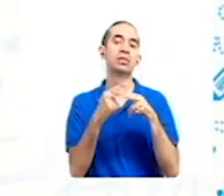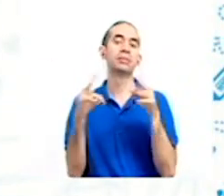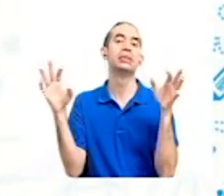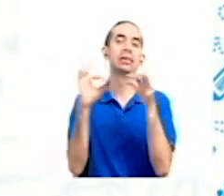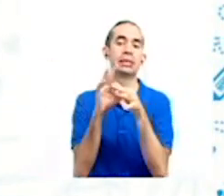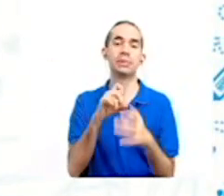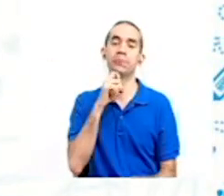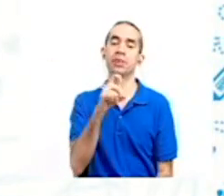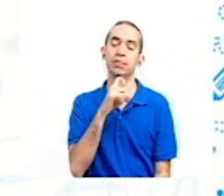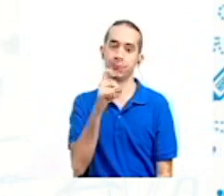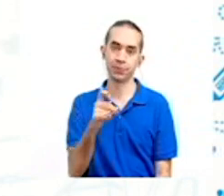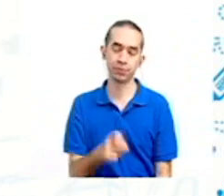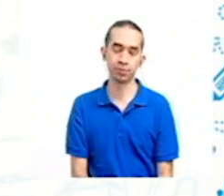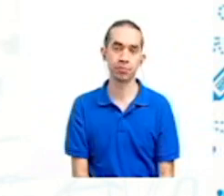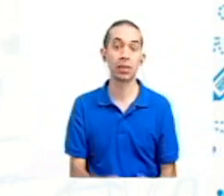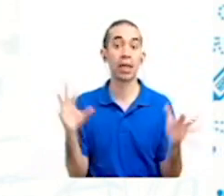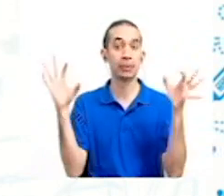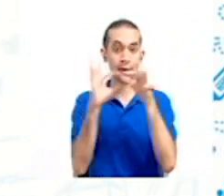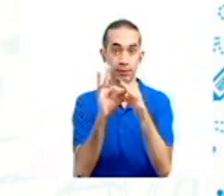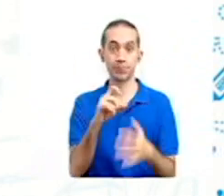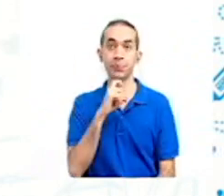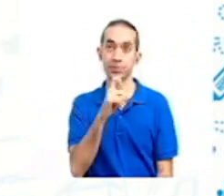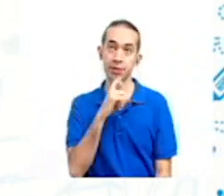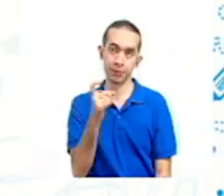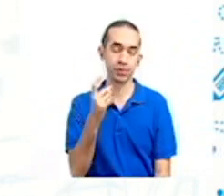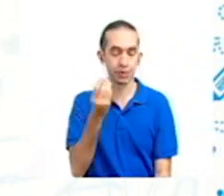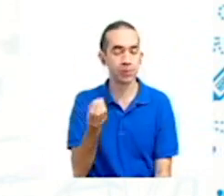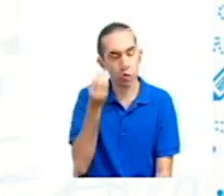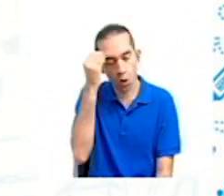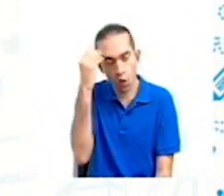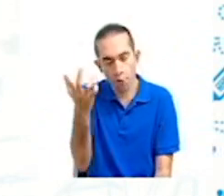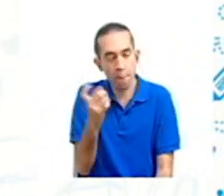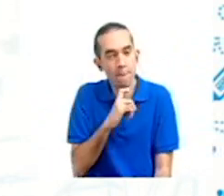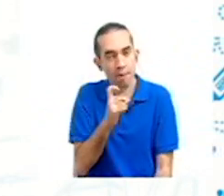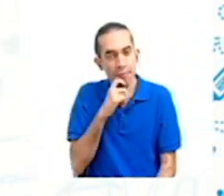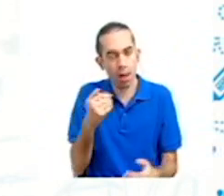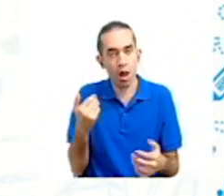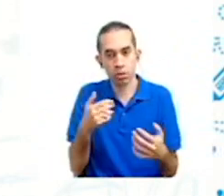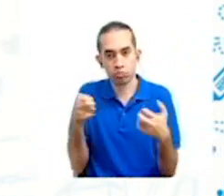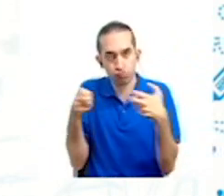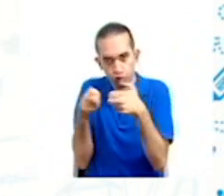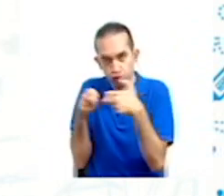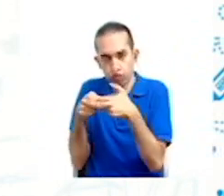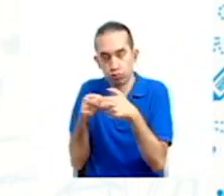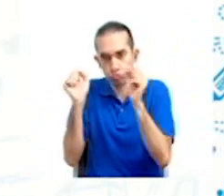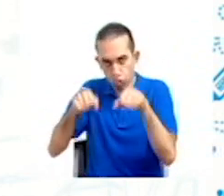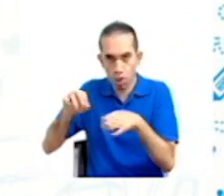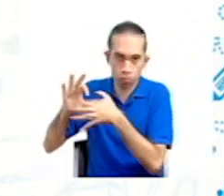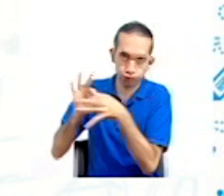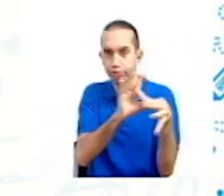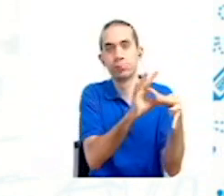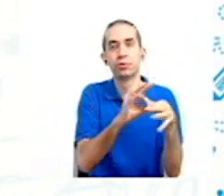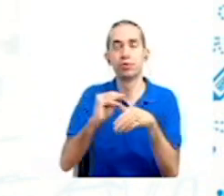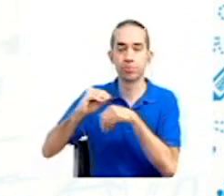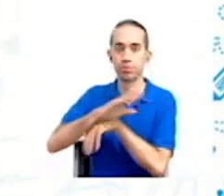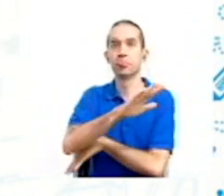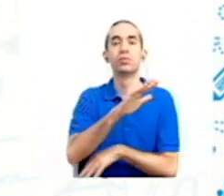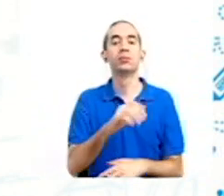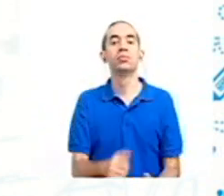metálico. Un enlace metálico, obviamente los metales conducen electricidad. Entonces, cuando yo